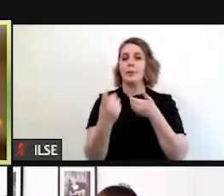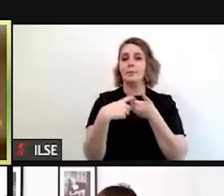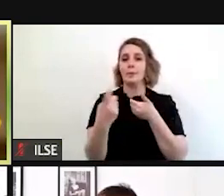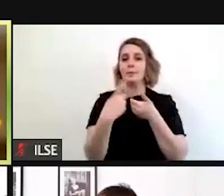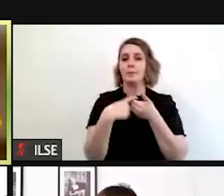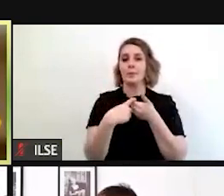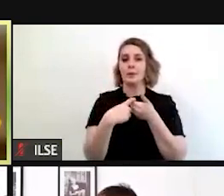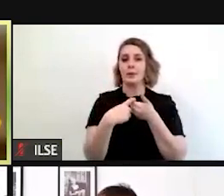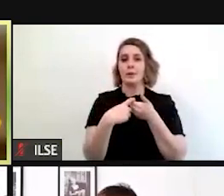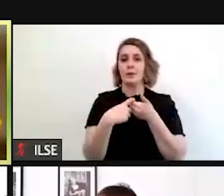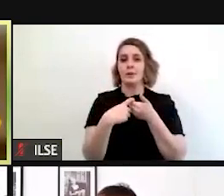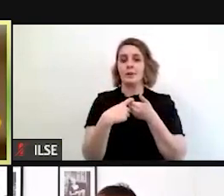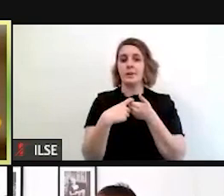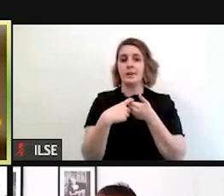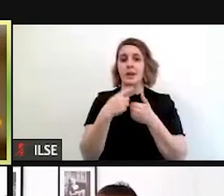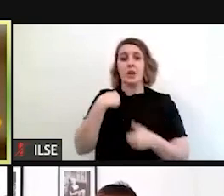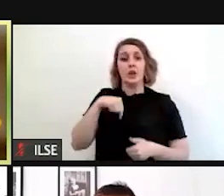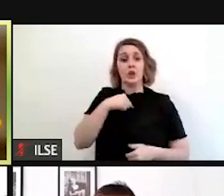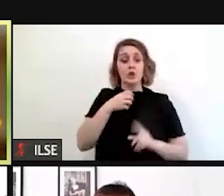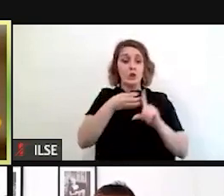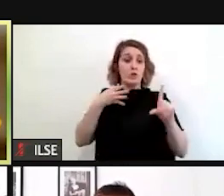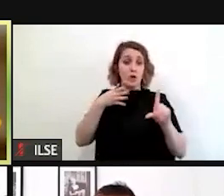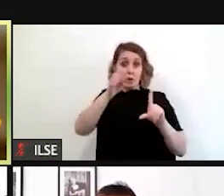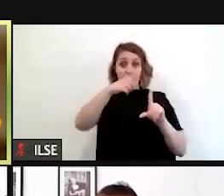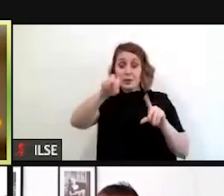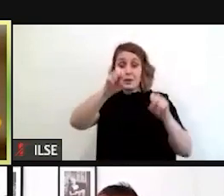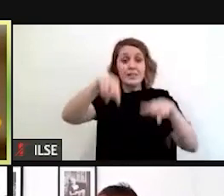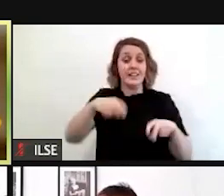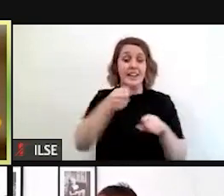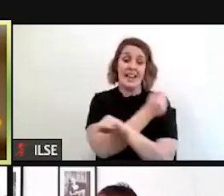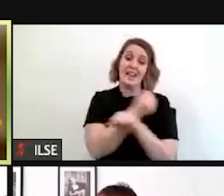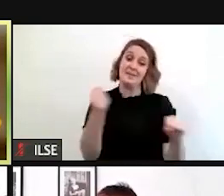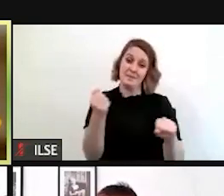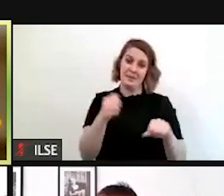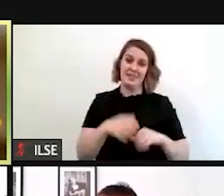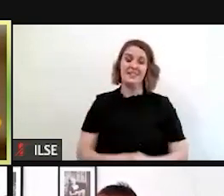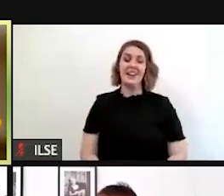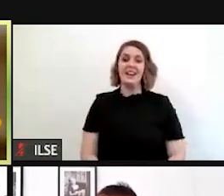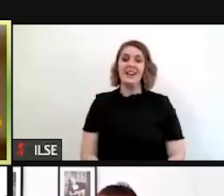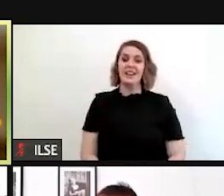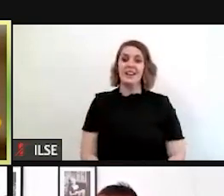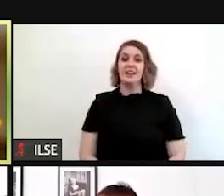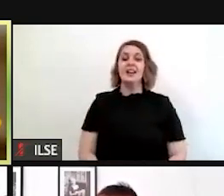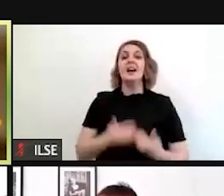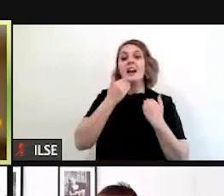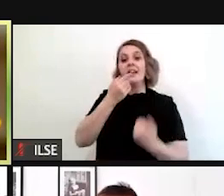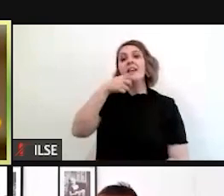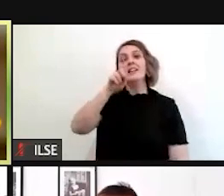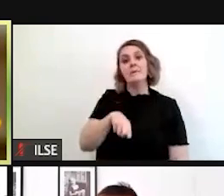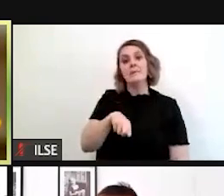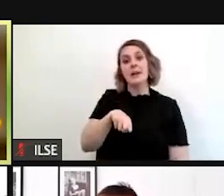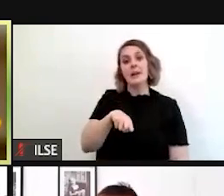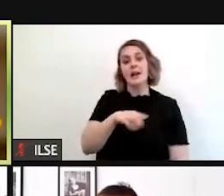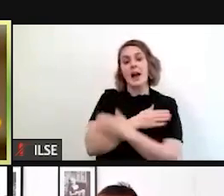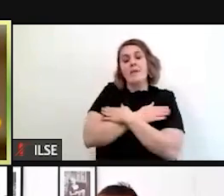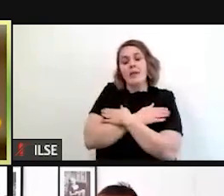manera podría hacerse este foro si no fuera por vuestra asistencia. También un agradecimiento y un abrazo